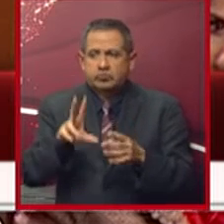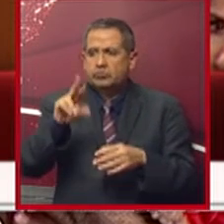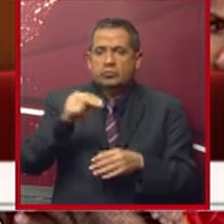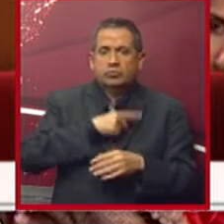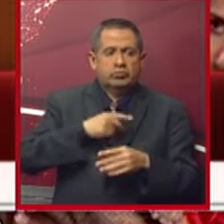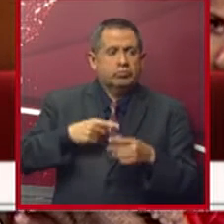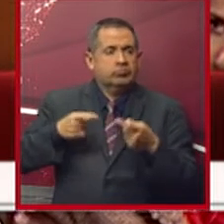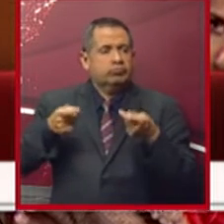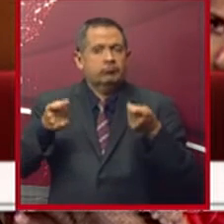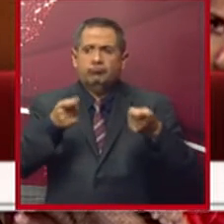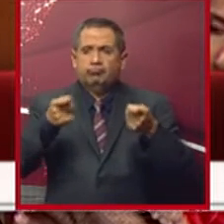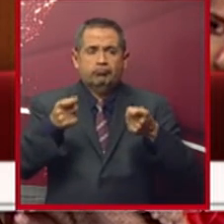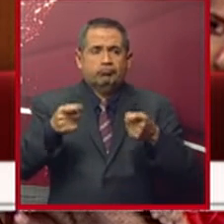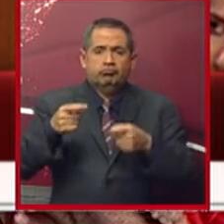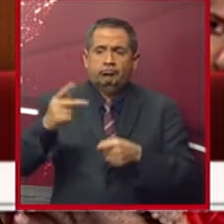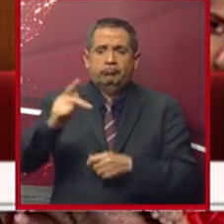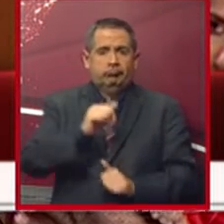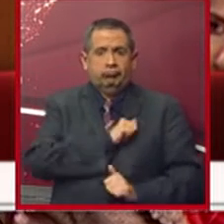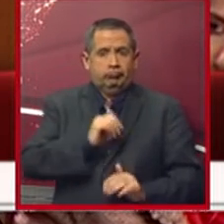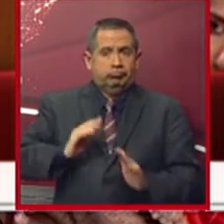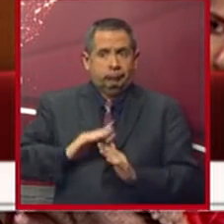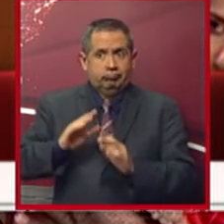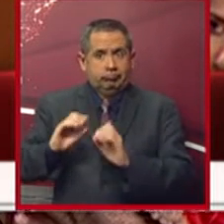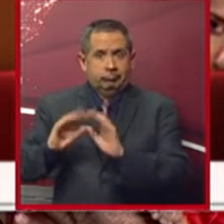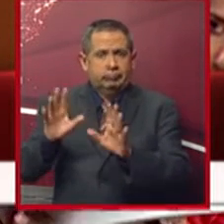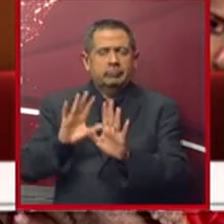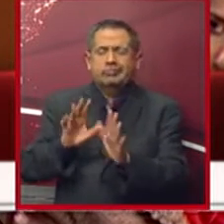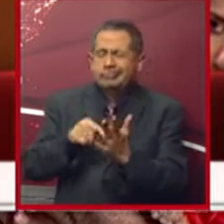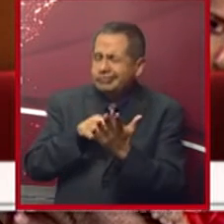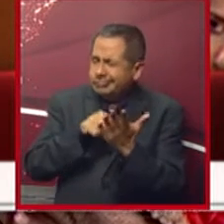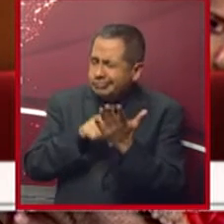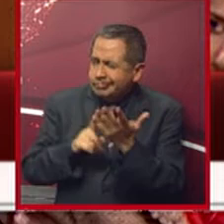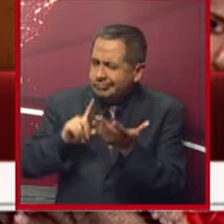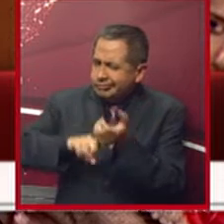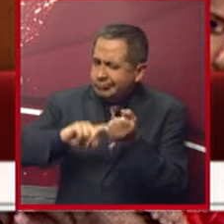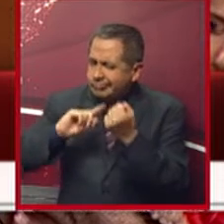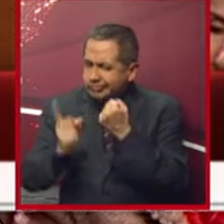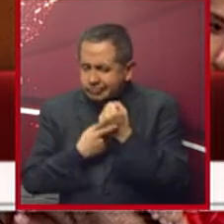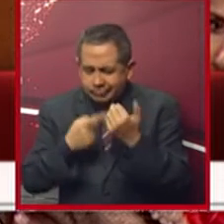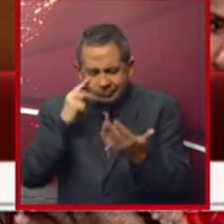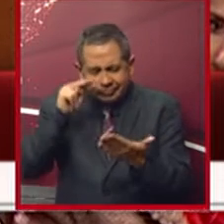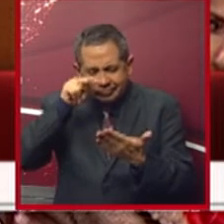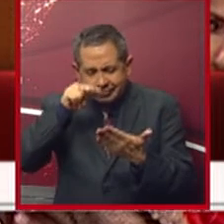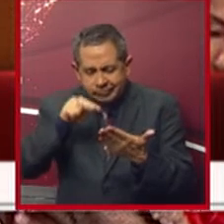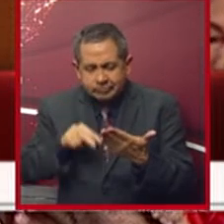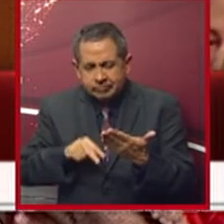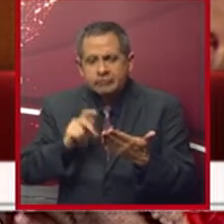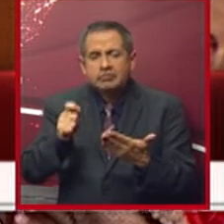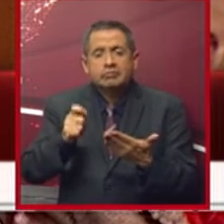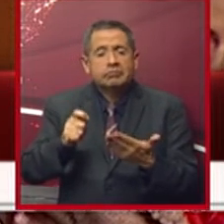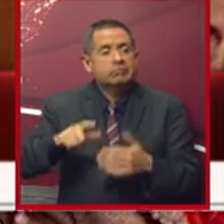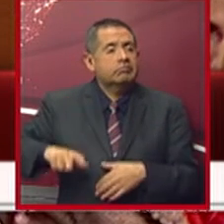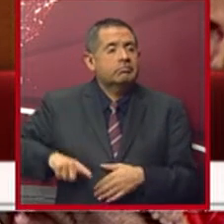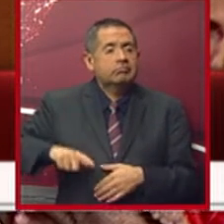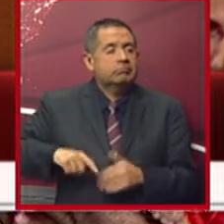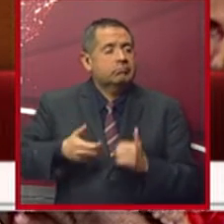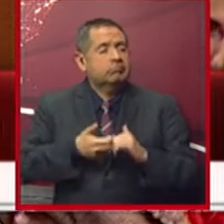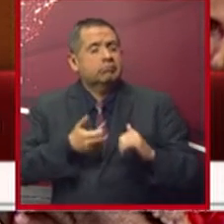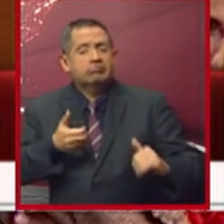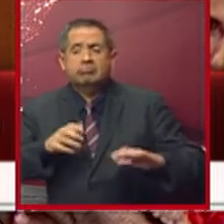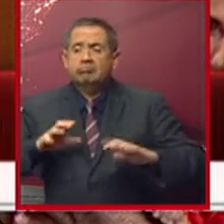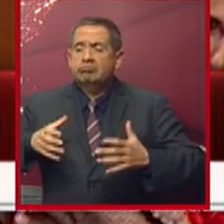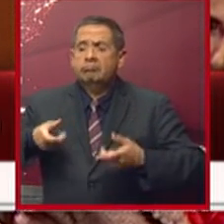controles jurisdiccionales de constitucionalidad, por su contenido y sentido, apartarían al Estado mexicano